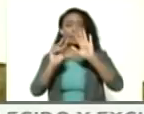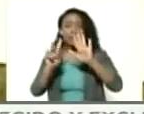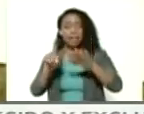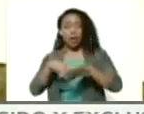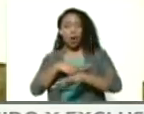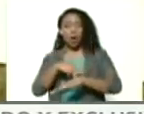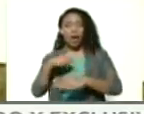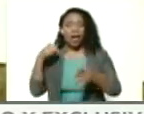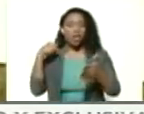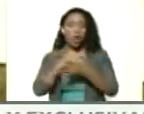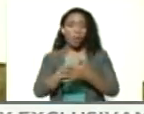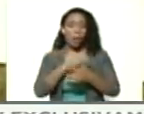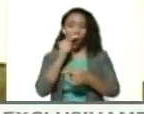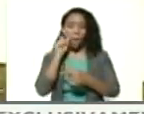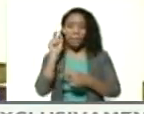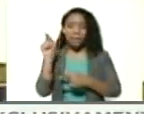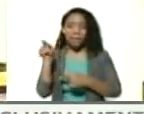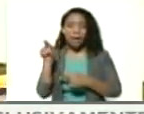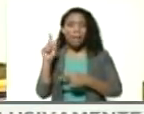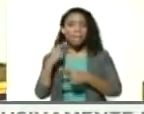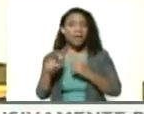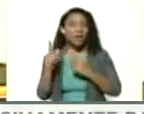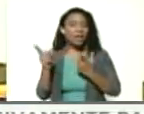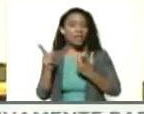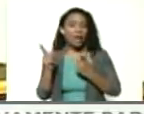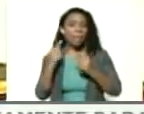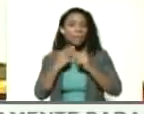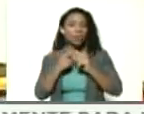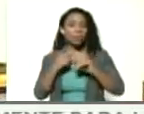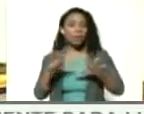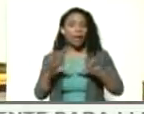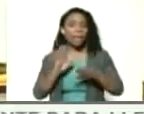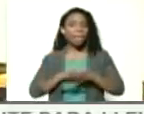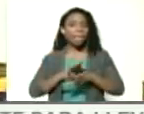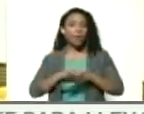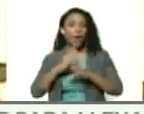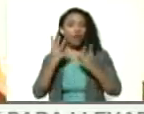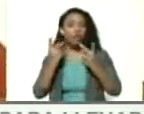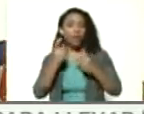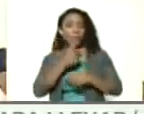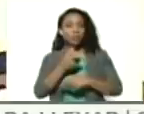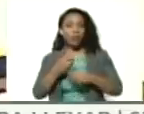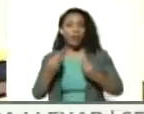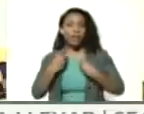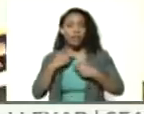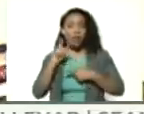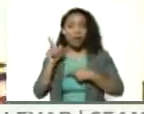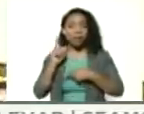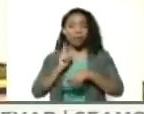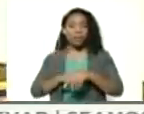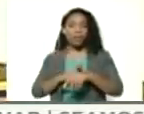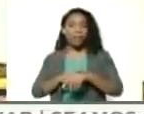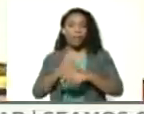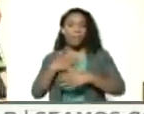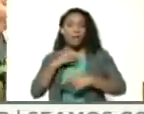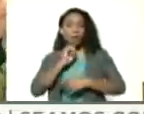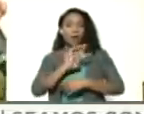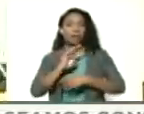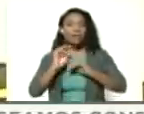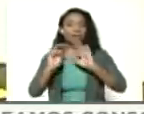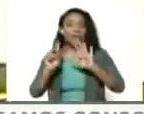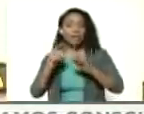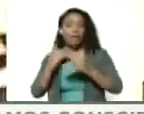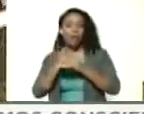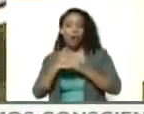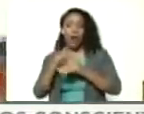Carmona, pero esas 47 horas hay que multiplicarlas por el número de personas que vivieron aquellos hechos. Mis 47 horas no fueron